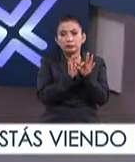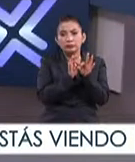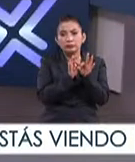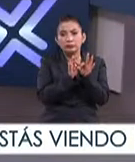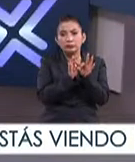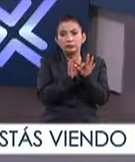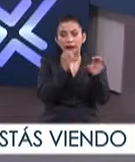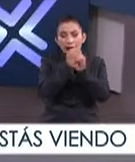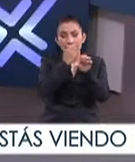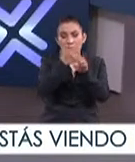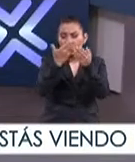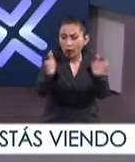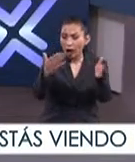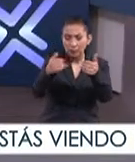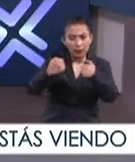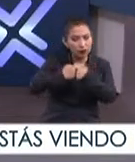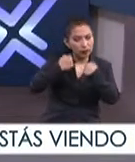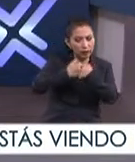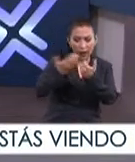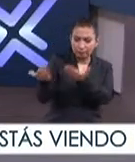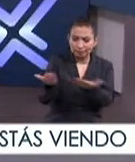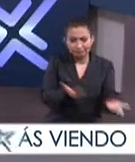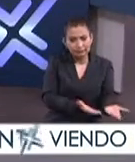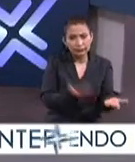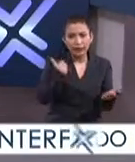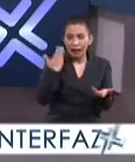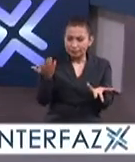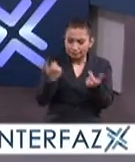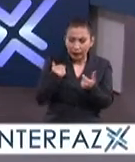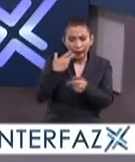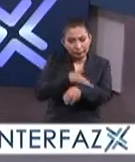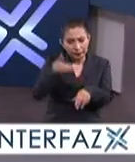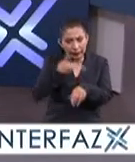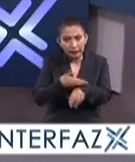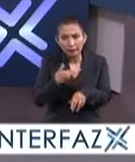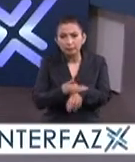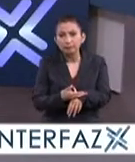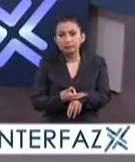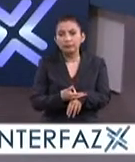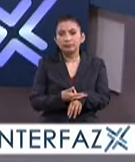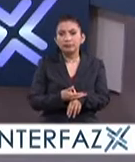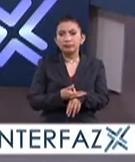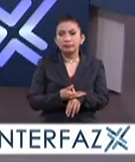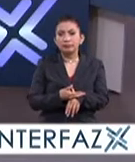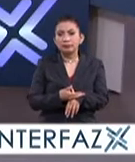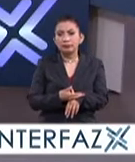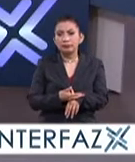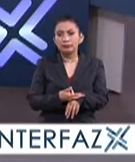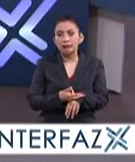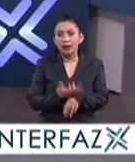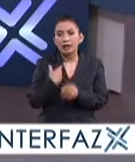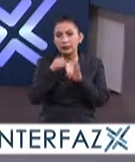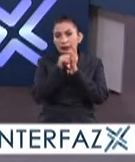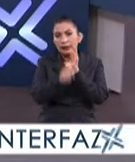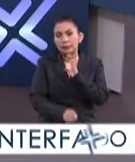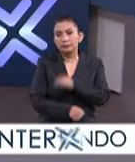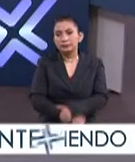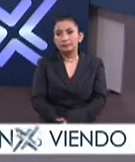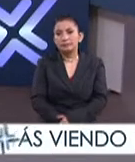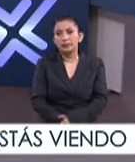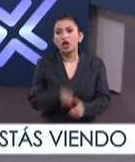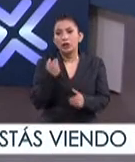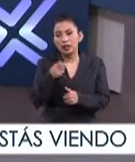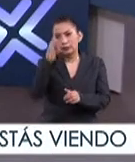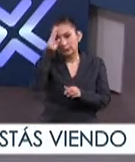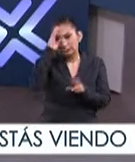los estados abren fronteras, abren territorio y abren también el acceso al sistema, claro, de asilo. Y con